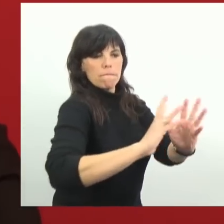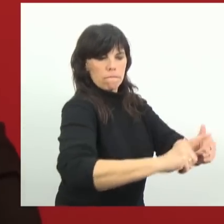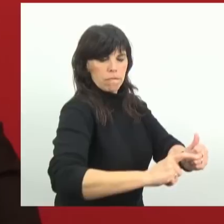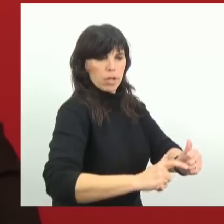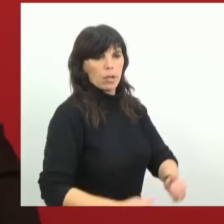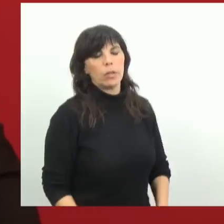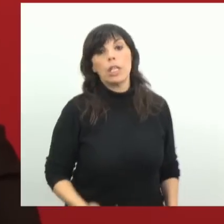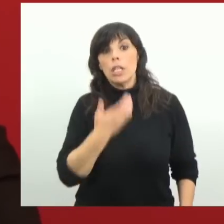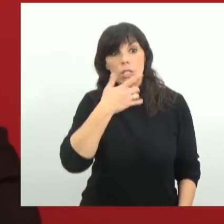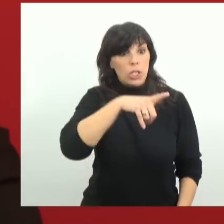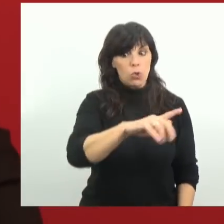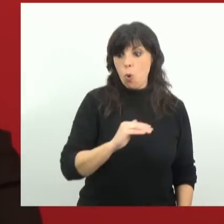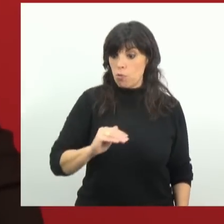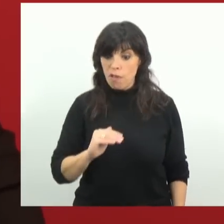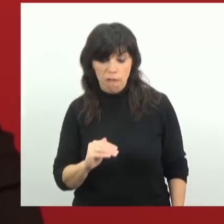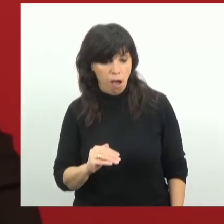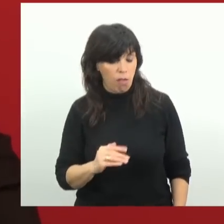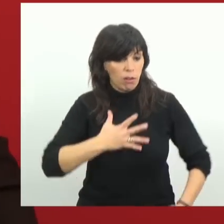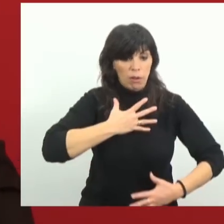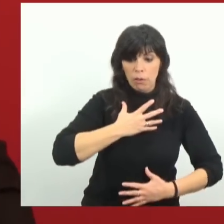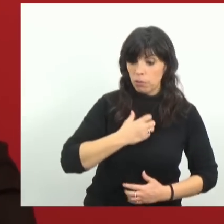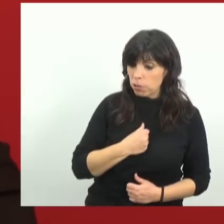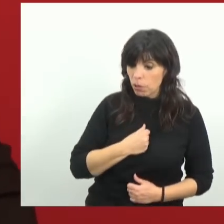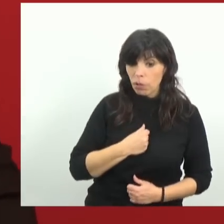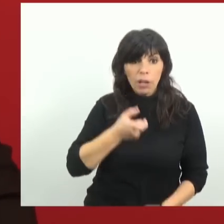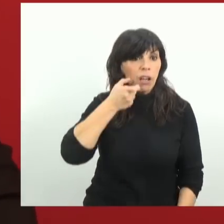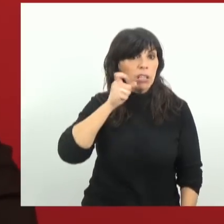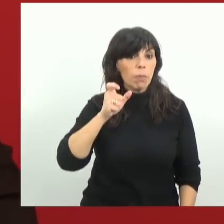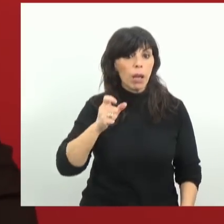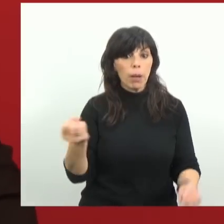estés decepcionado, esa palabra no sobrevive.